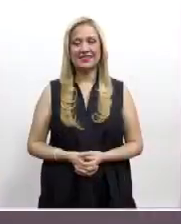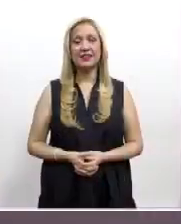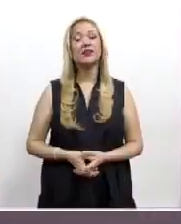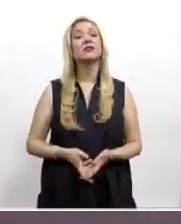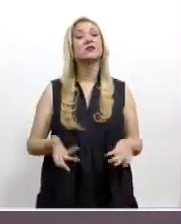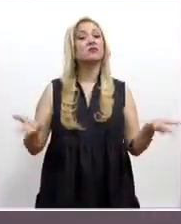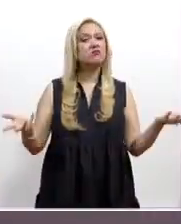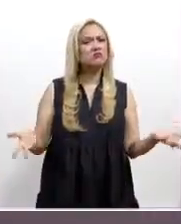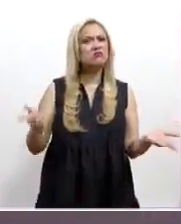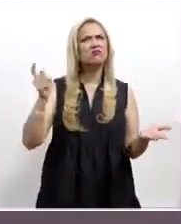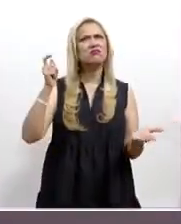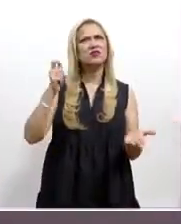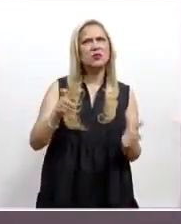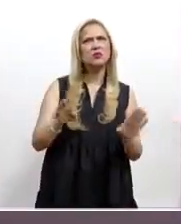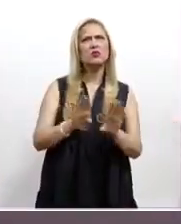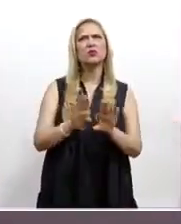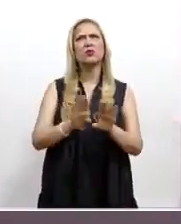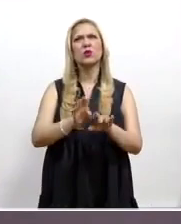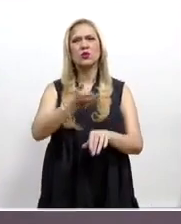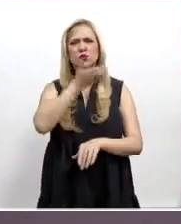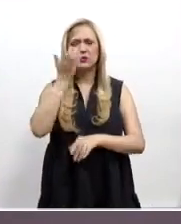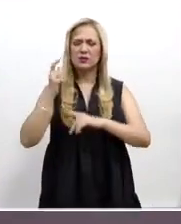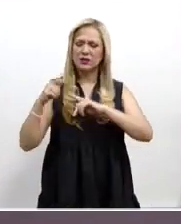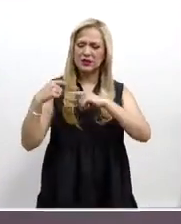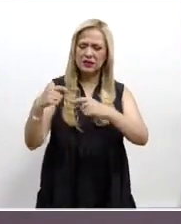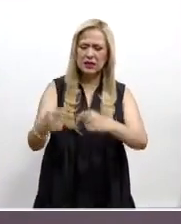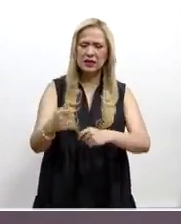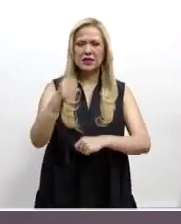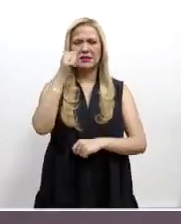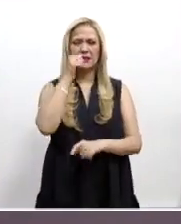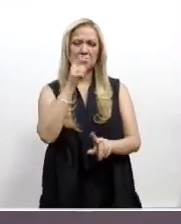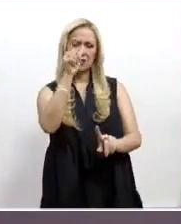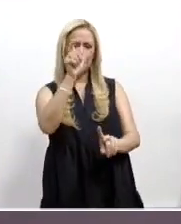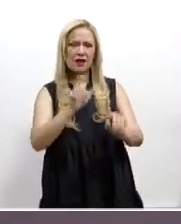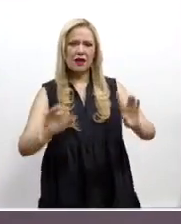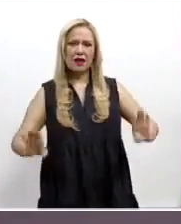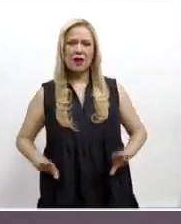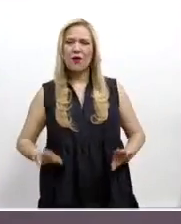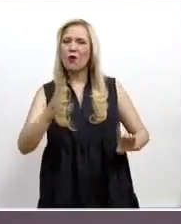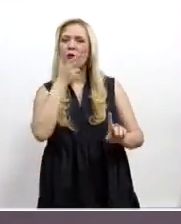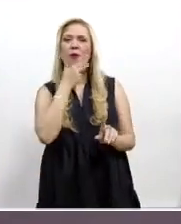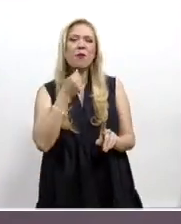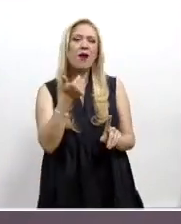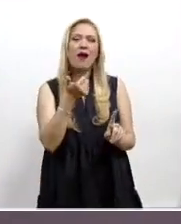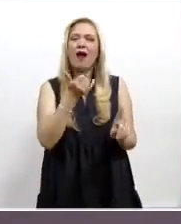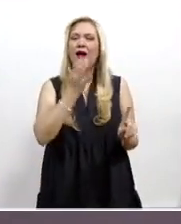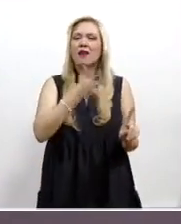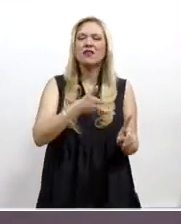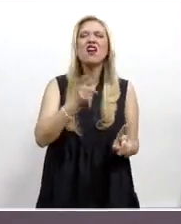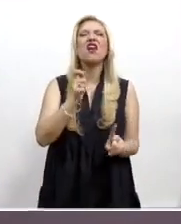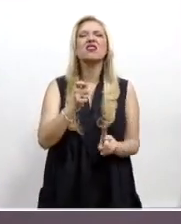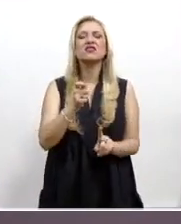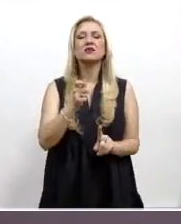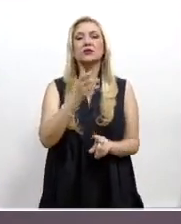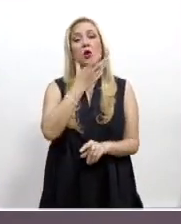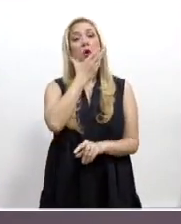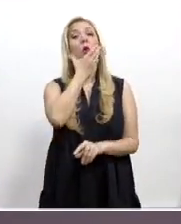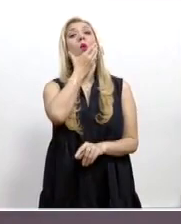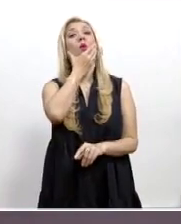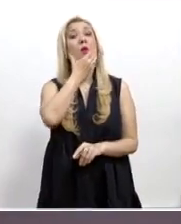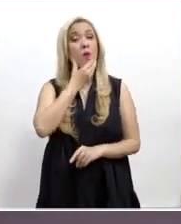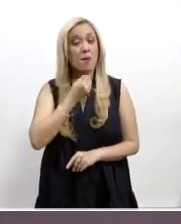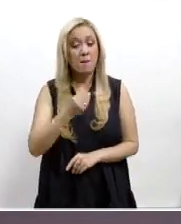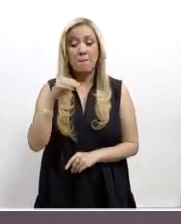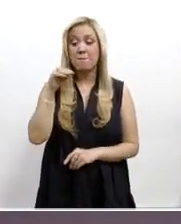A los atributos, valores, comportamientos y conductas que caracterizan a los hombres les llamamos masculinidad. ¿Cómo